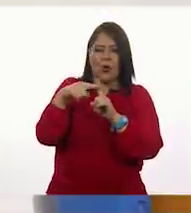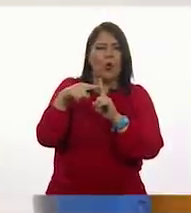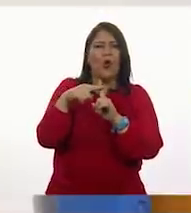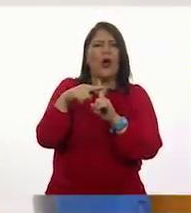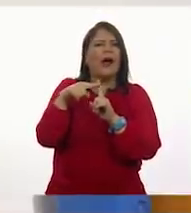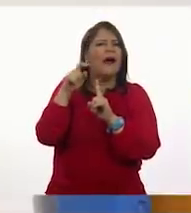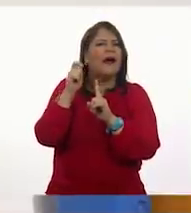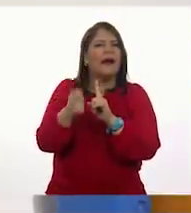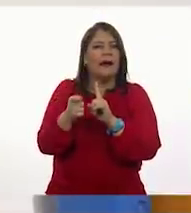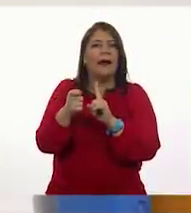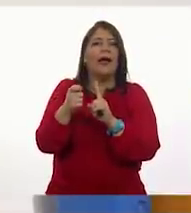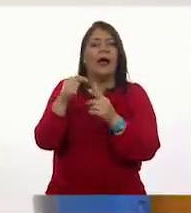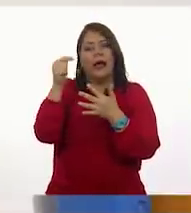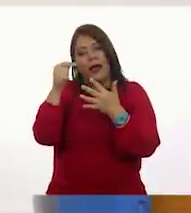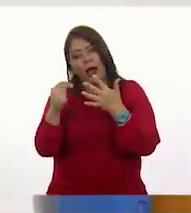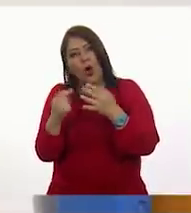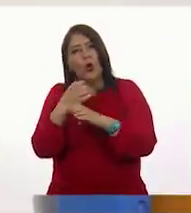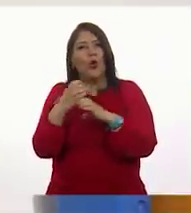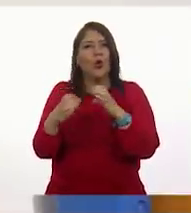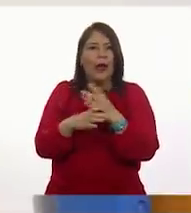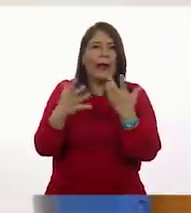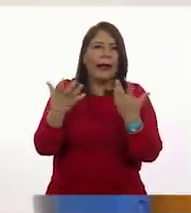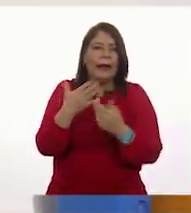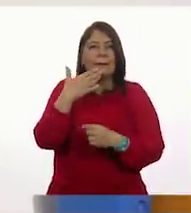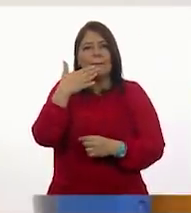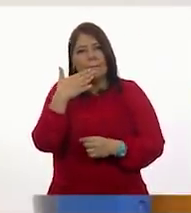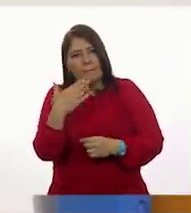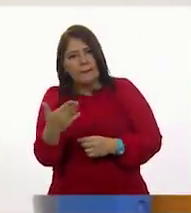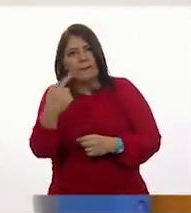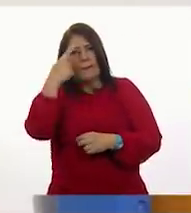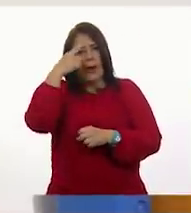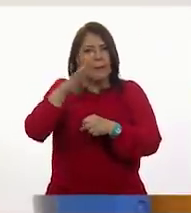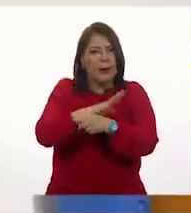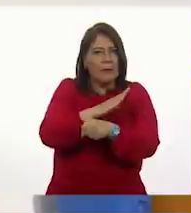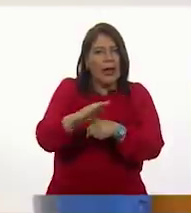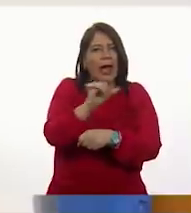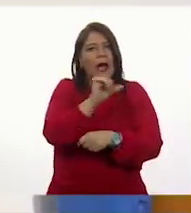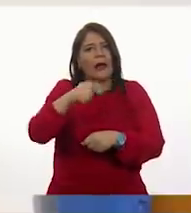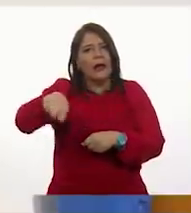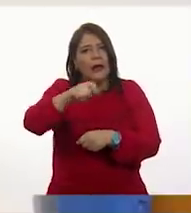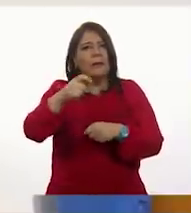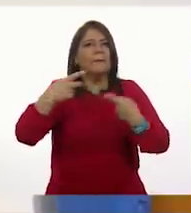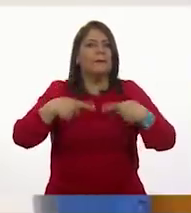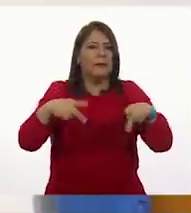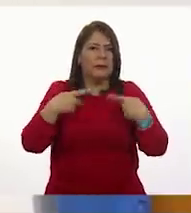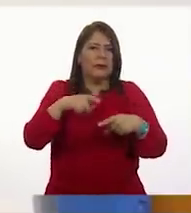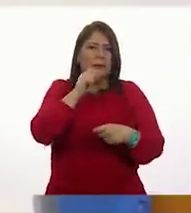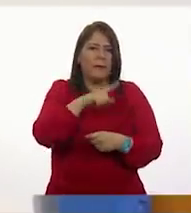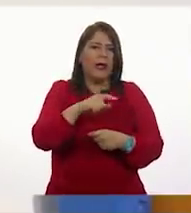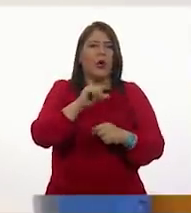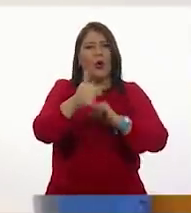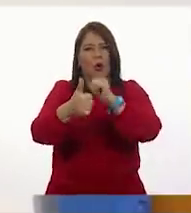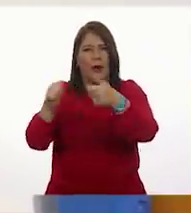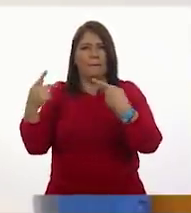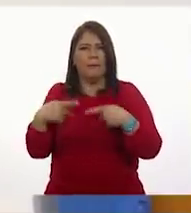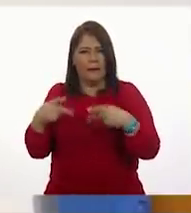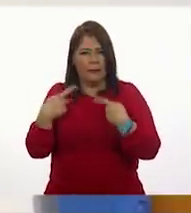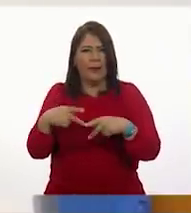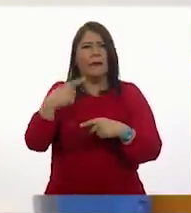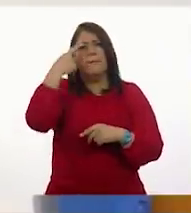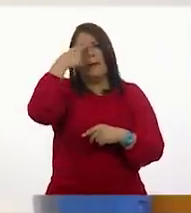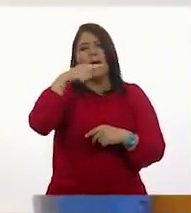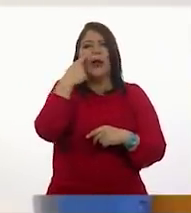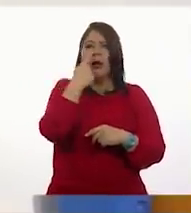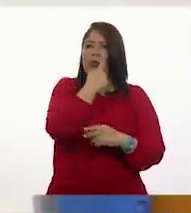las acciones favorables o benéficas que ocurren para nosotros y para los demás como resultado de tomar